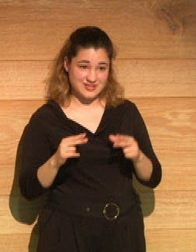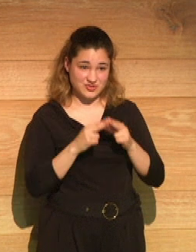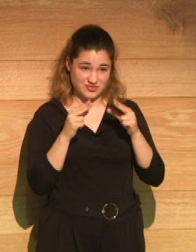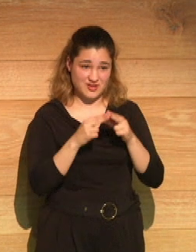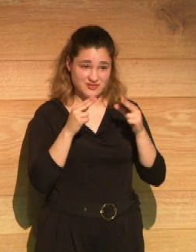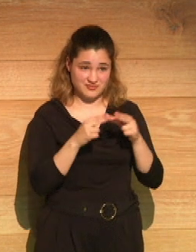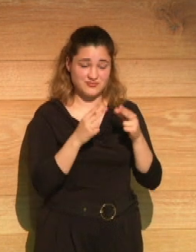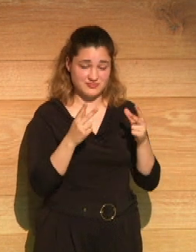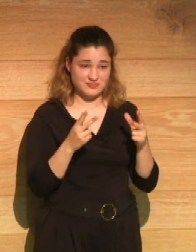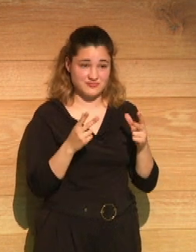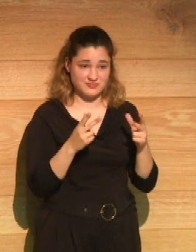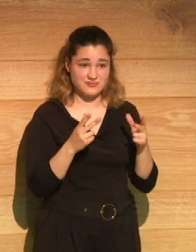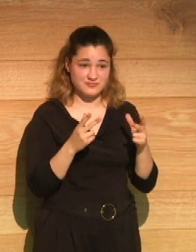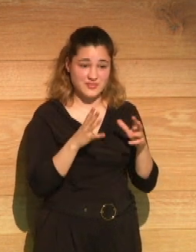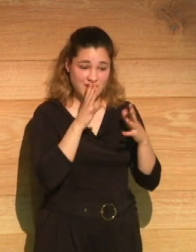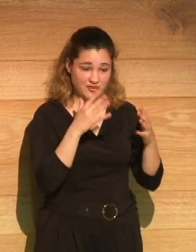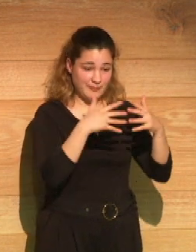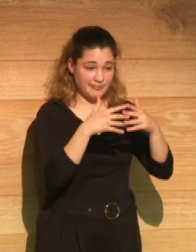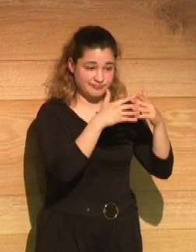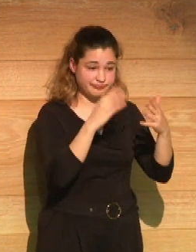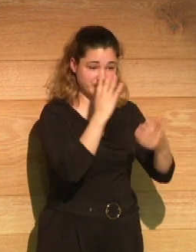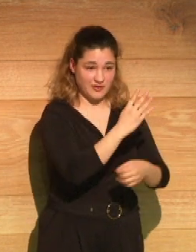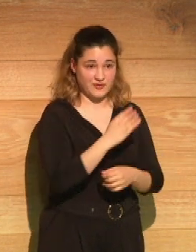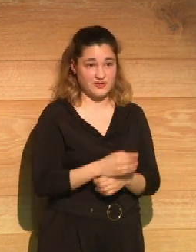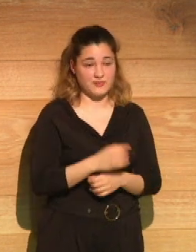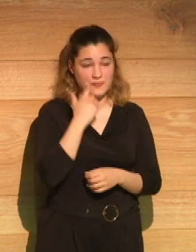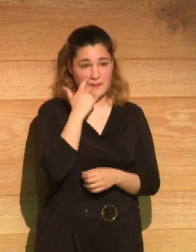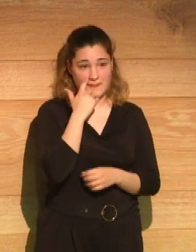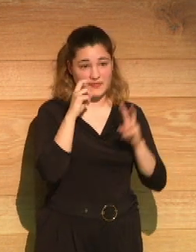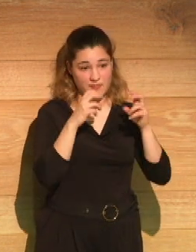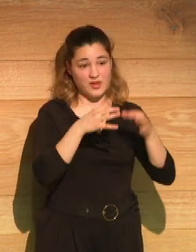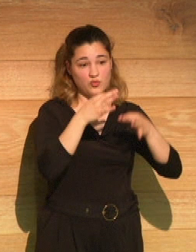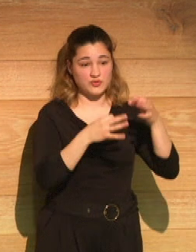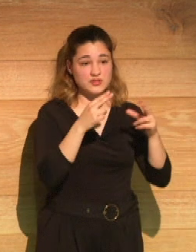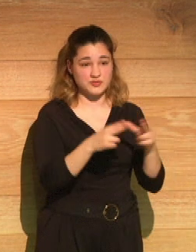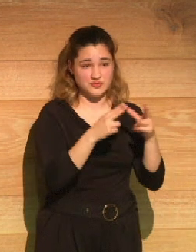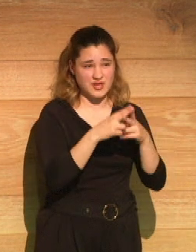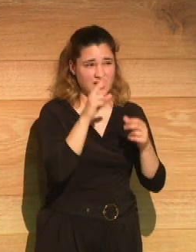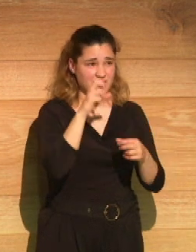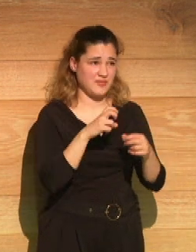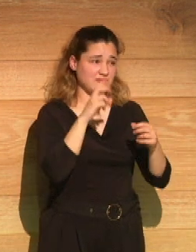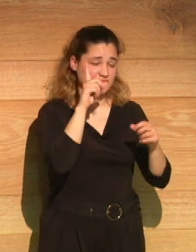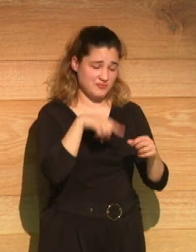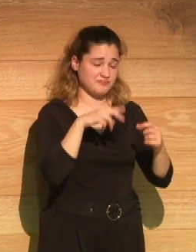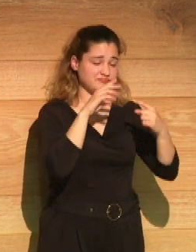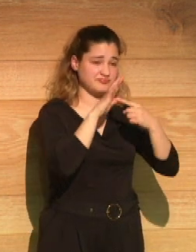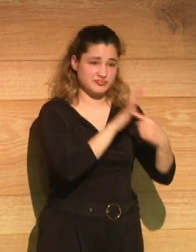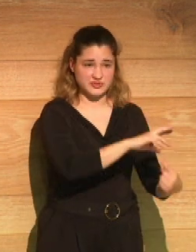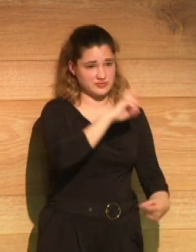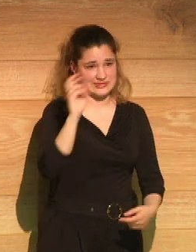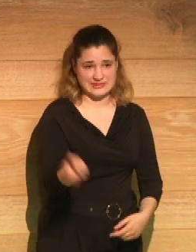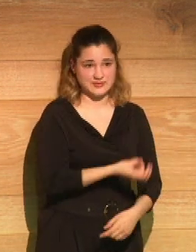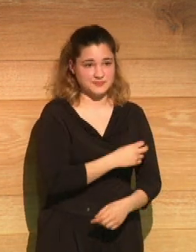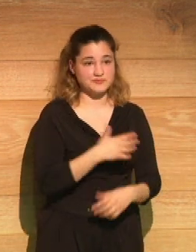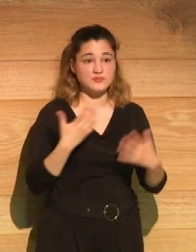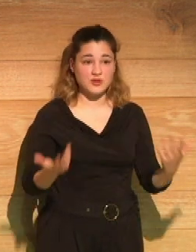social que atraviesa este país en temas de justicia social, discriminación, etc.